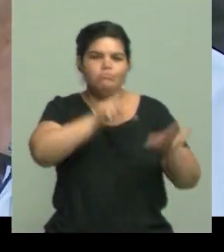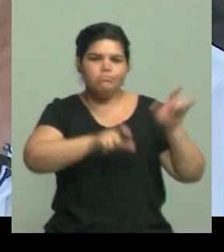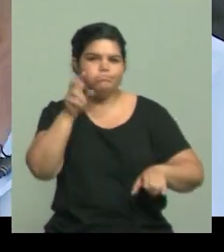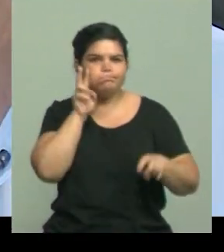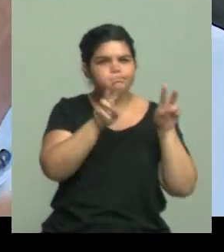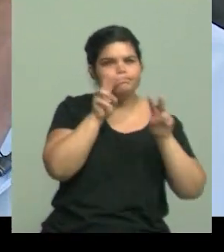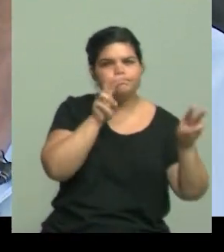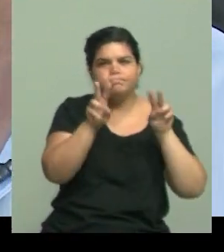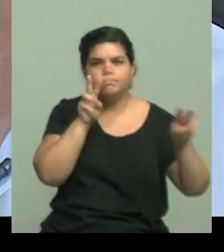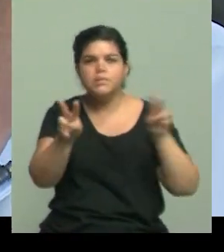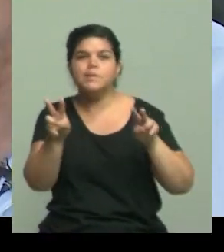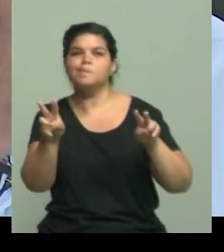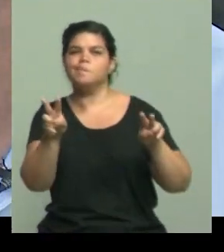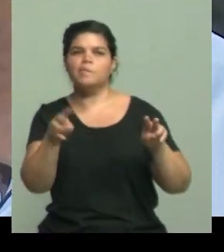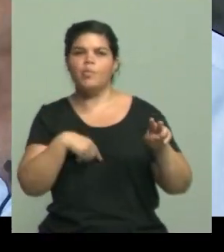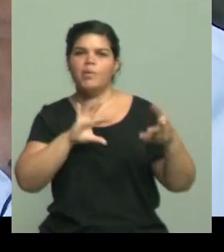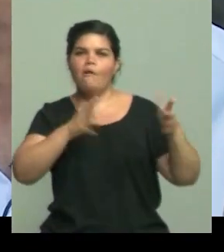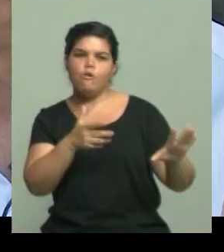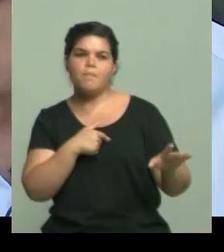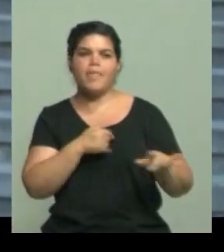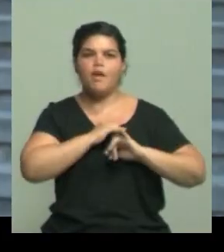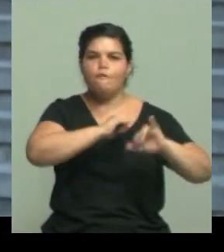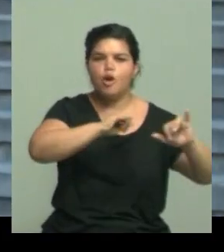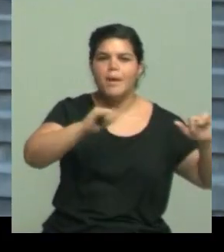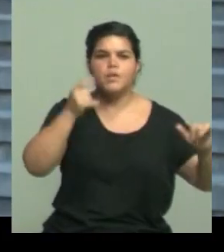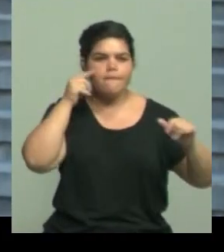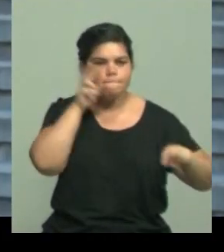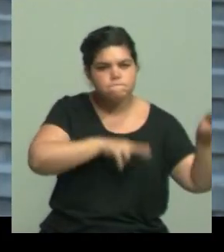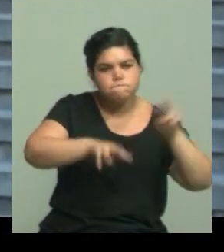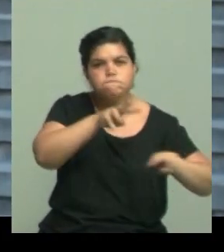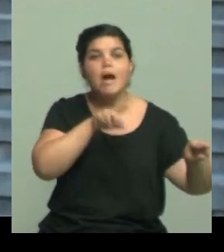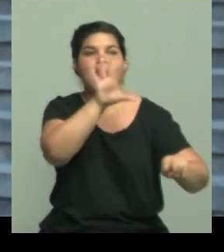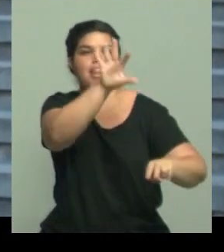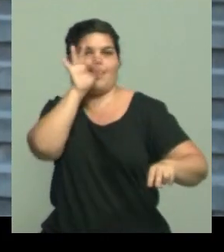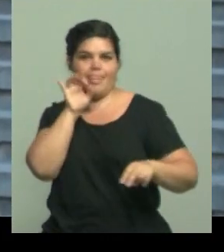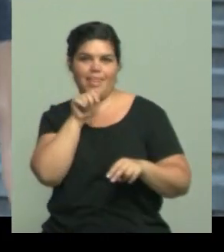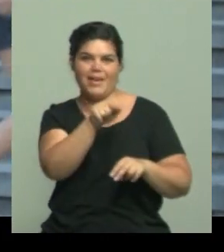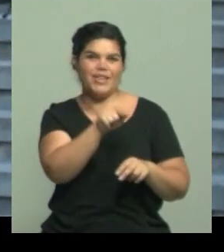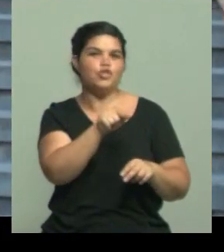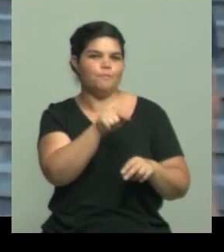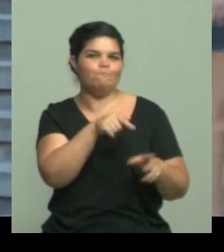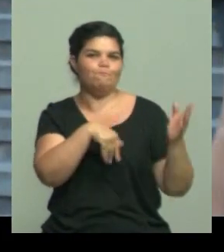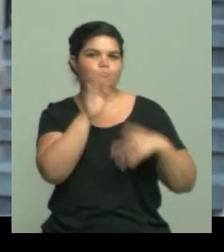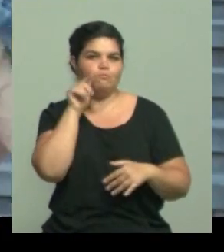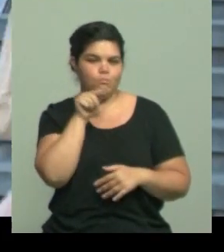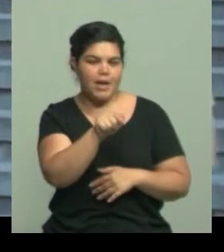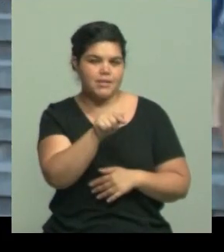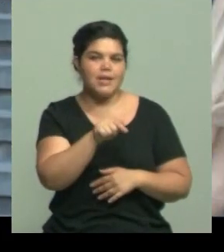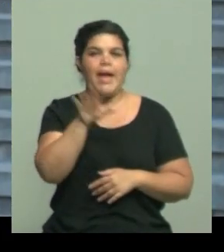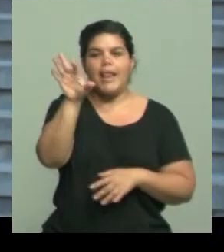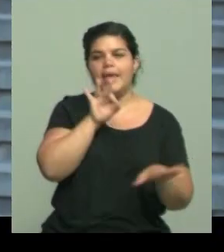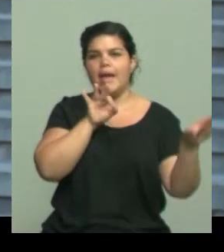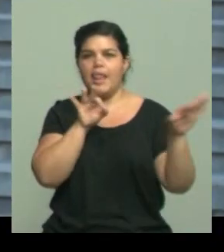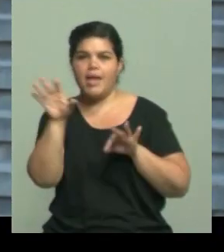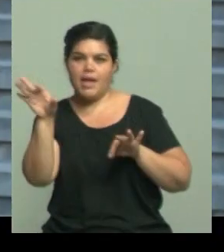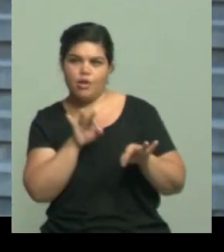dentro de la escena. Ganar relativamente, no de manera absoluta, pero sí creo que eso sigue siendo elegido. Entonces, redondeo esto.